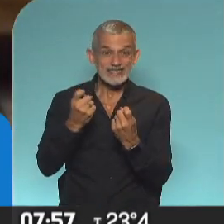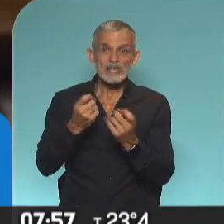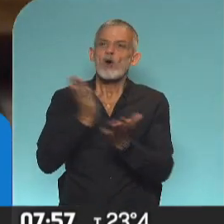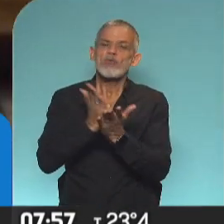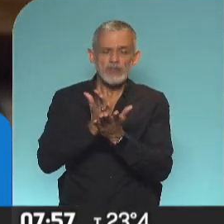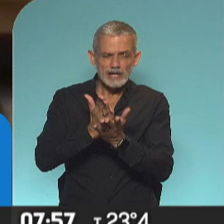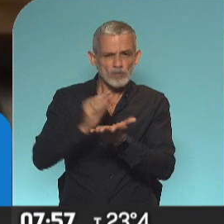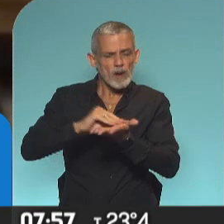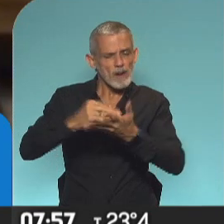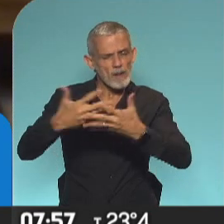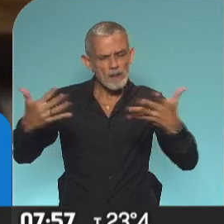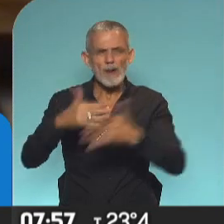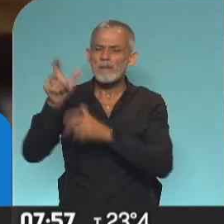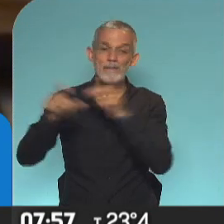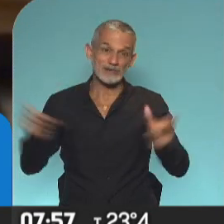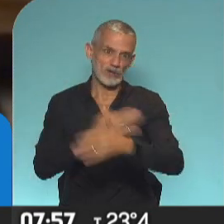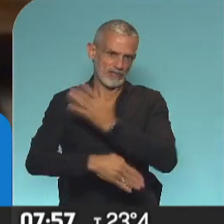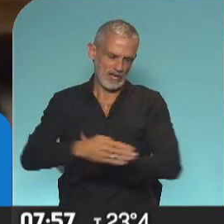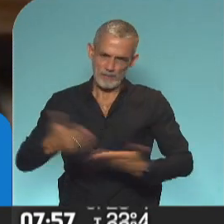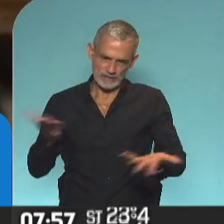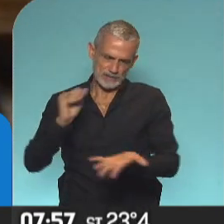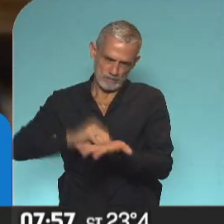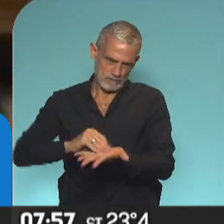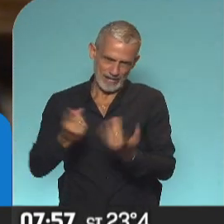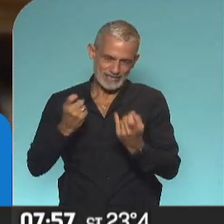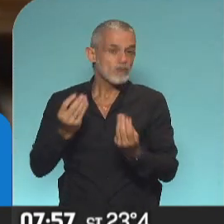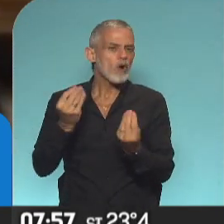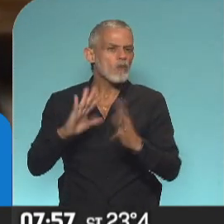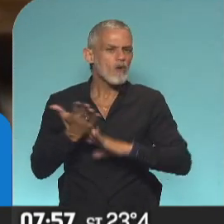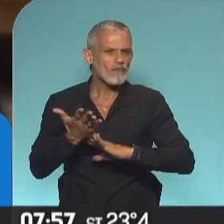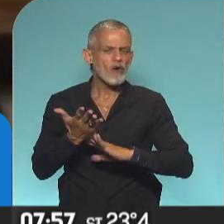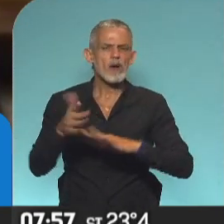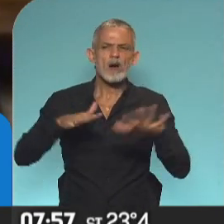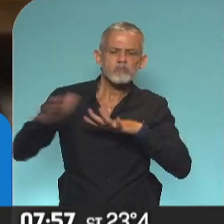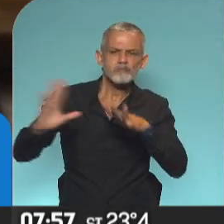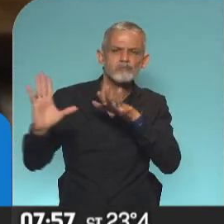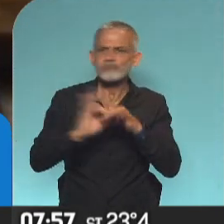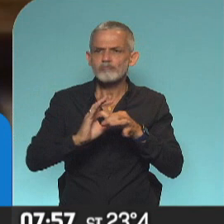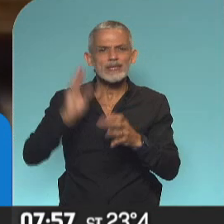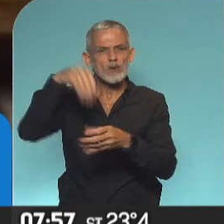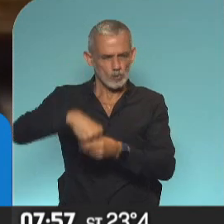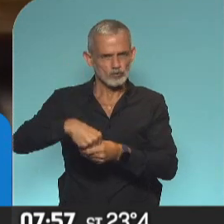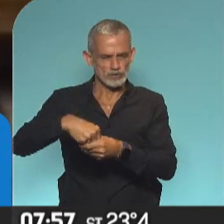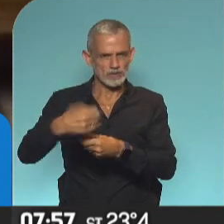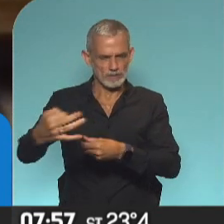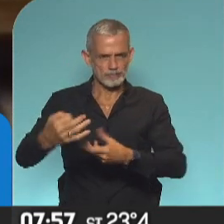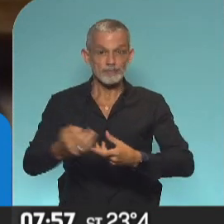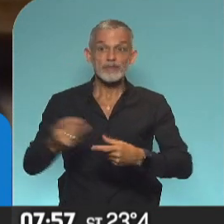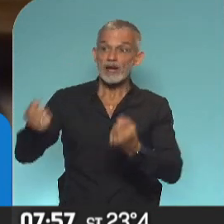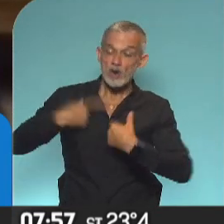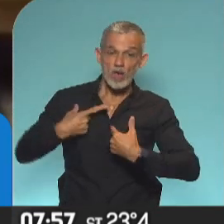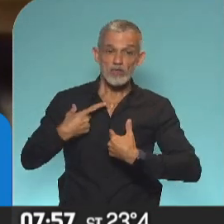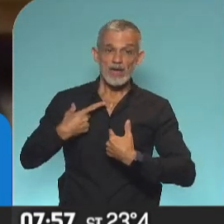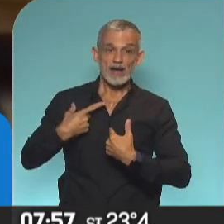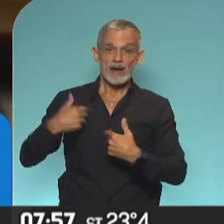de derechos para las personas con discapacidad a través de acciones verdaderamente inclusivas, que nos